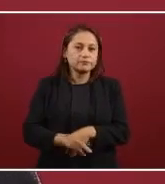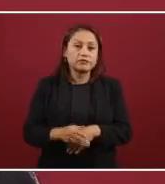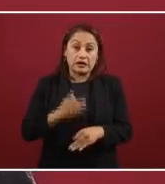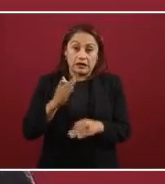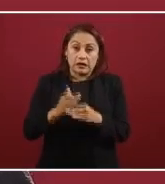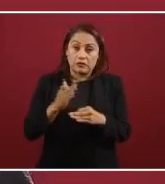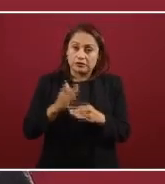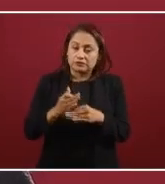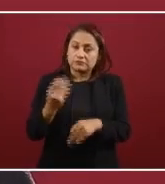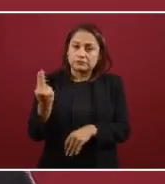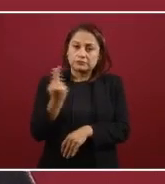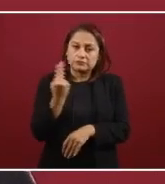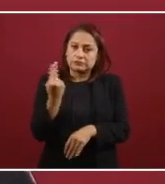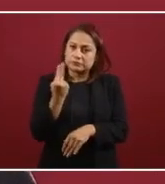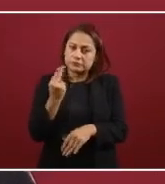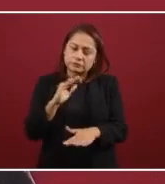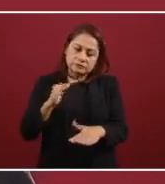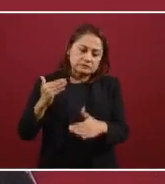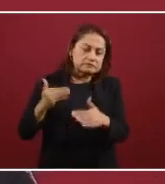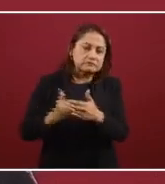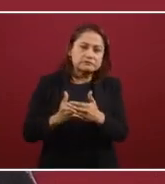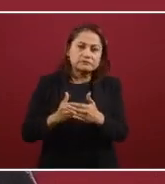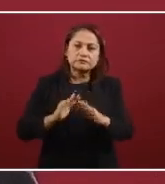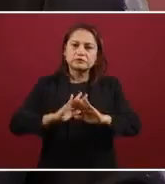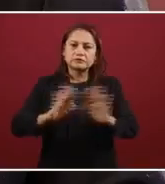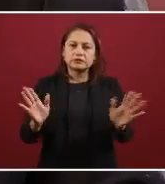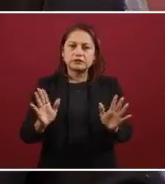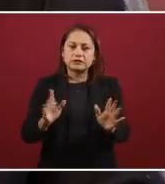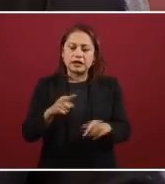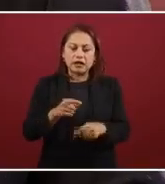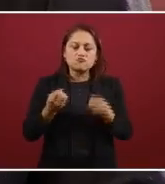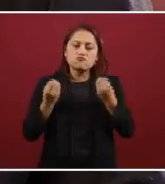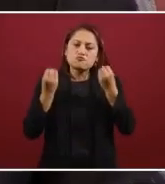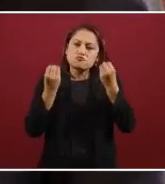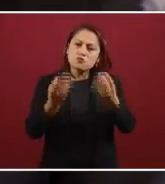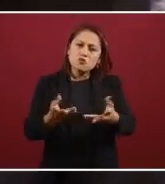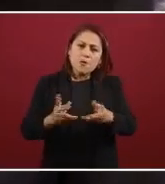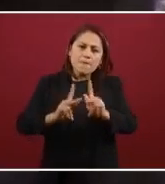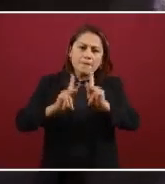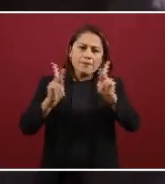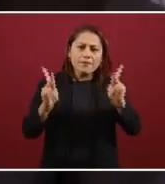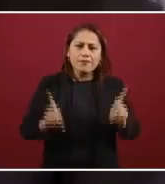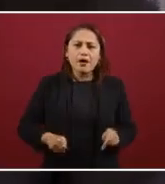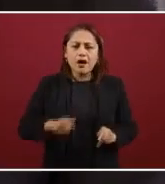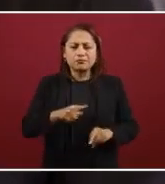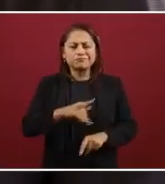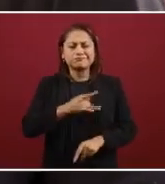garantizar la seguridad pública, la paz, la tranquilidad. Porque ¿qué sucede